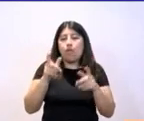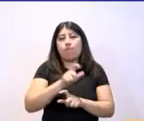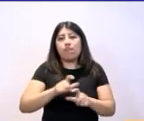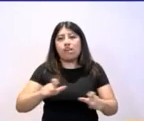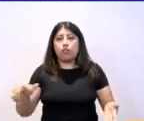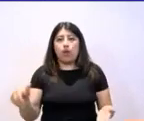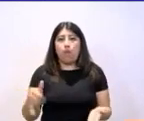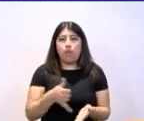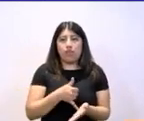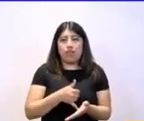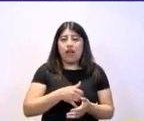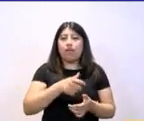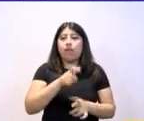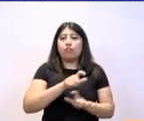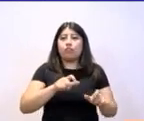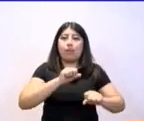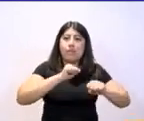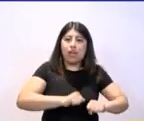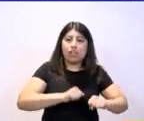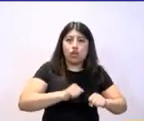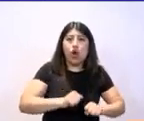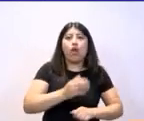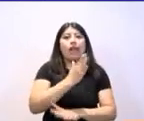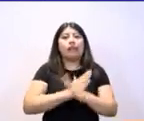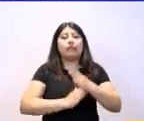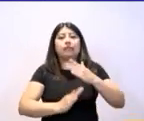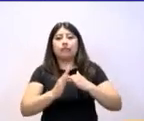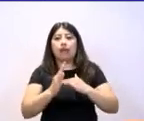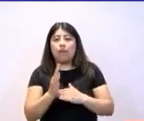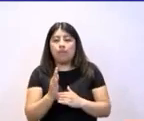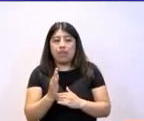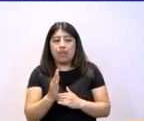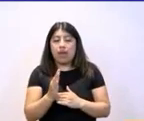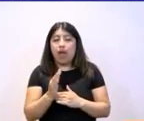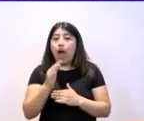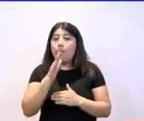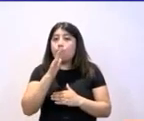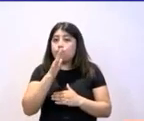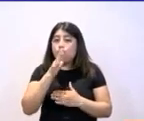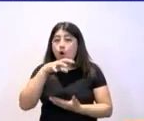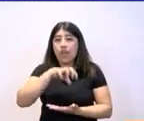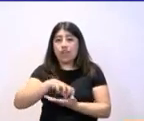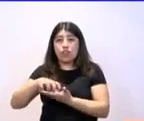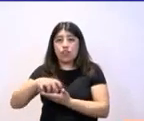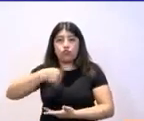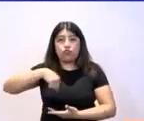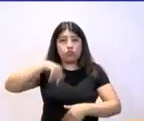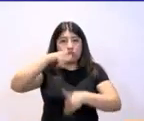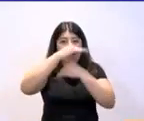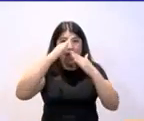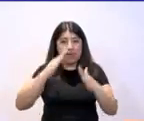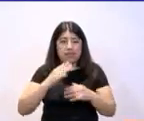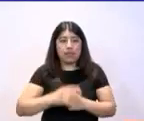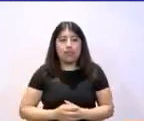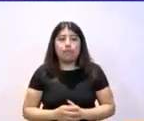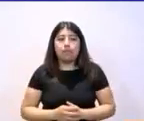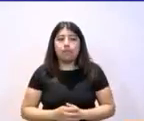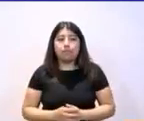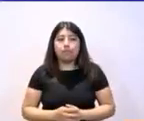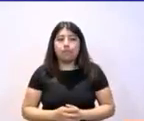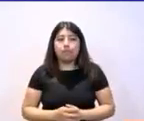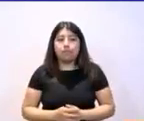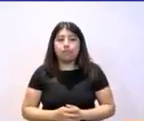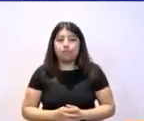las personas mayores, de las personas con discapacidad que son atendidos en nuestros centros públicos, en nuestro buque insignia,